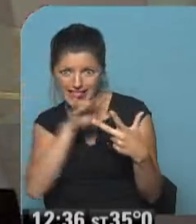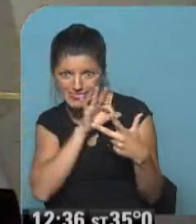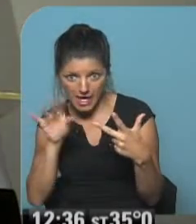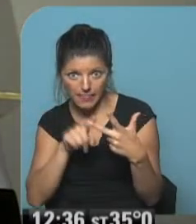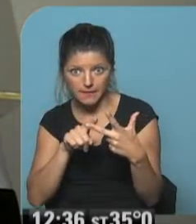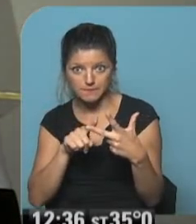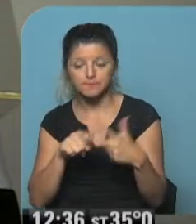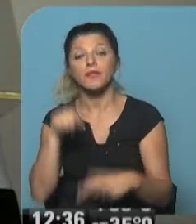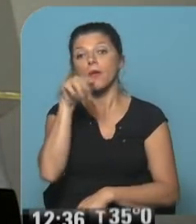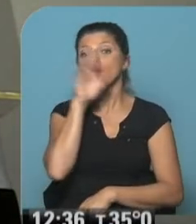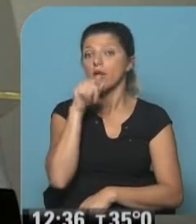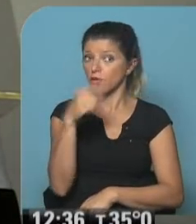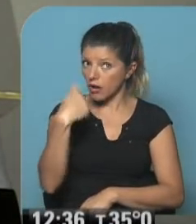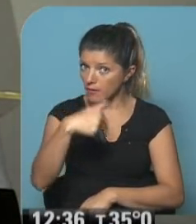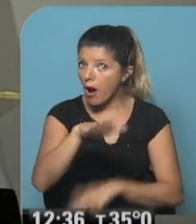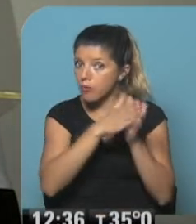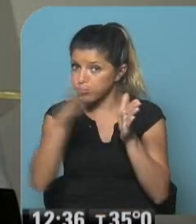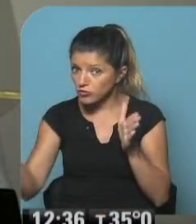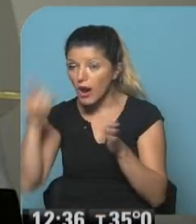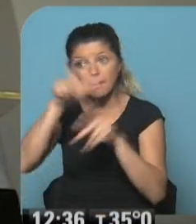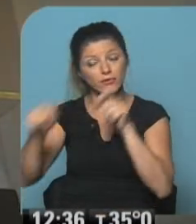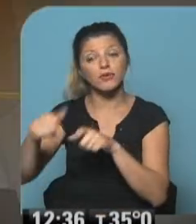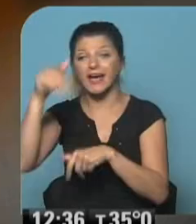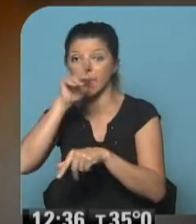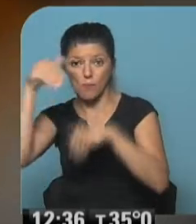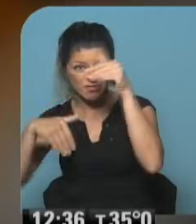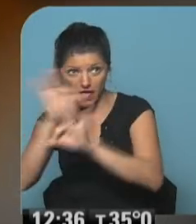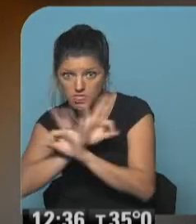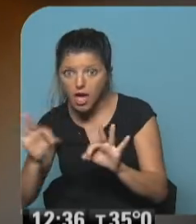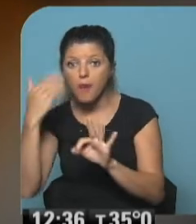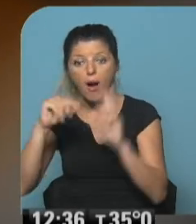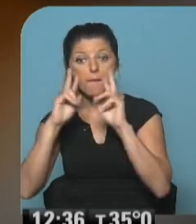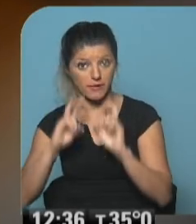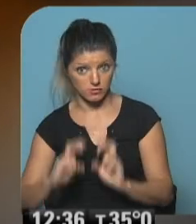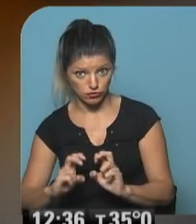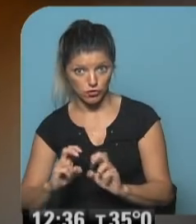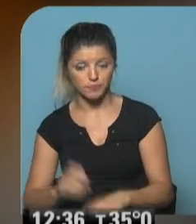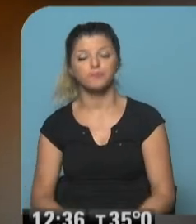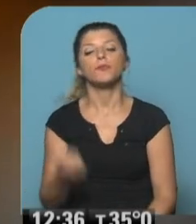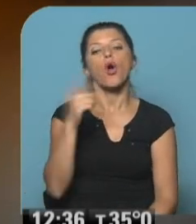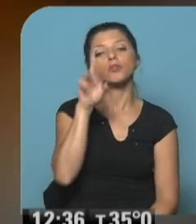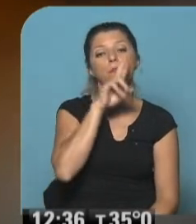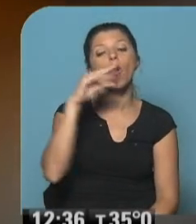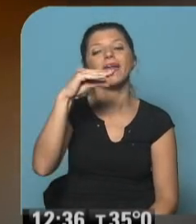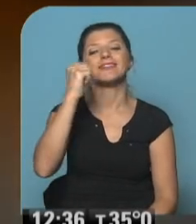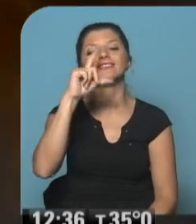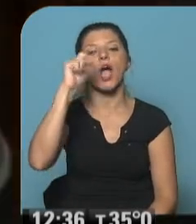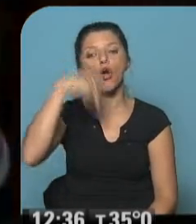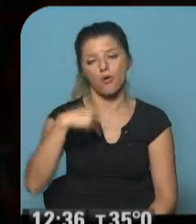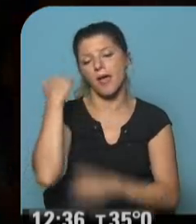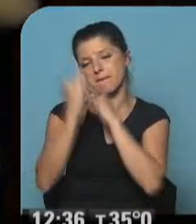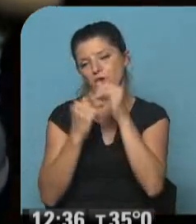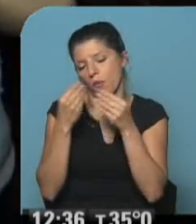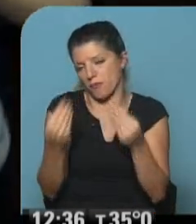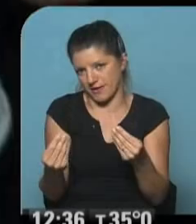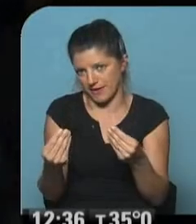que iniciará un proceso disciplinario a los congresistas que se abstuvieron. La diputada fujimorista Cecilia Chacón explicó lo obvio, que